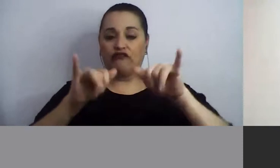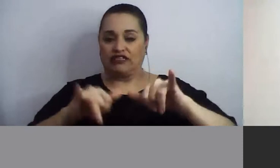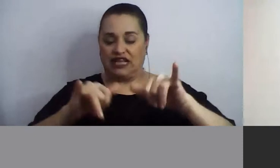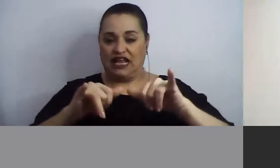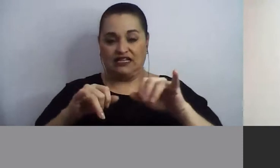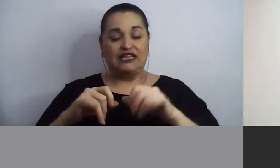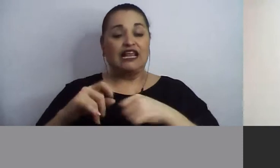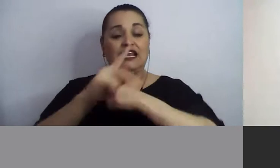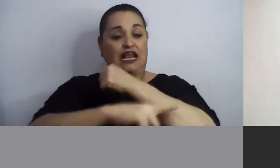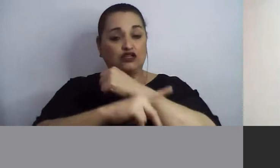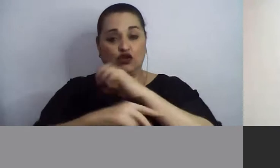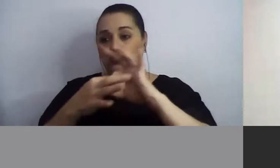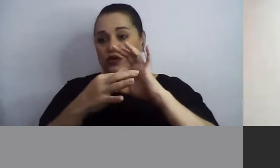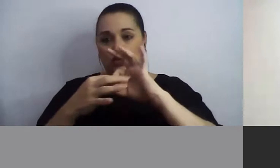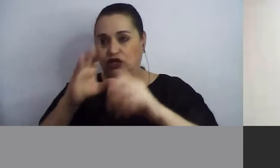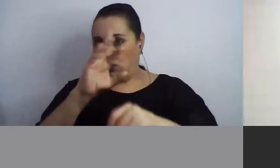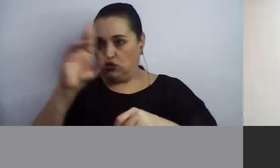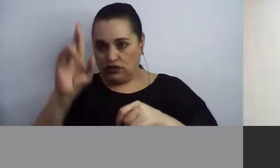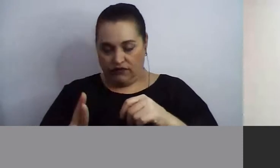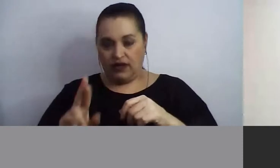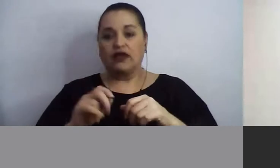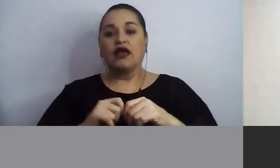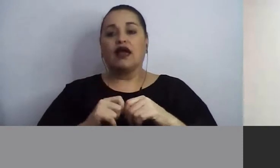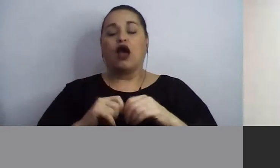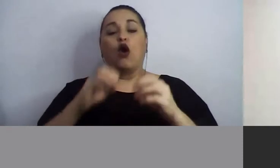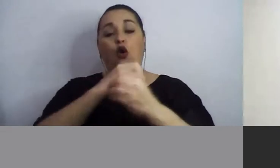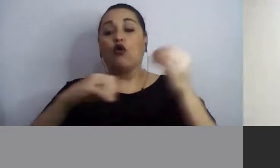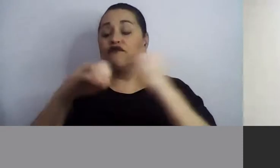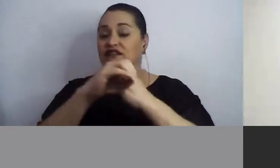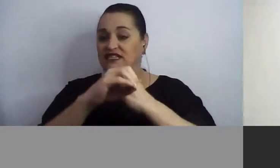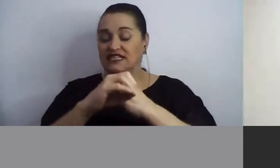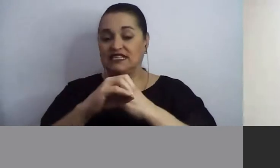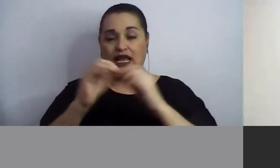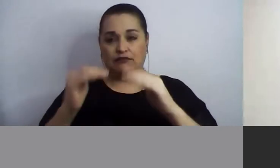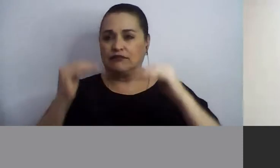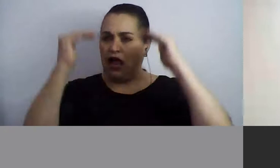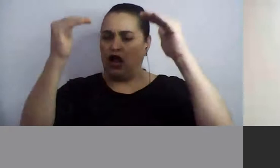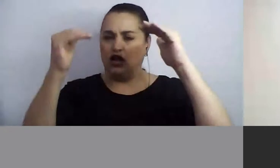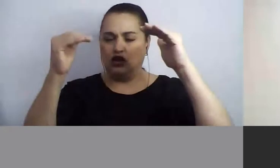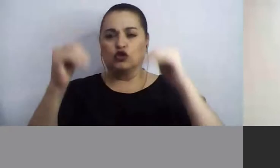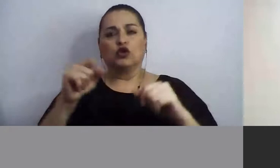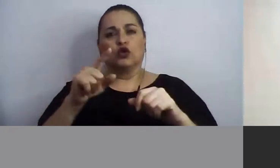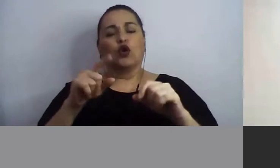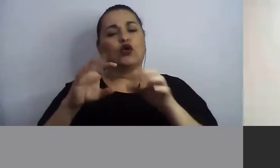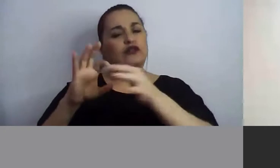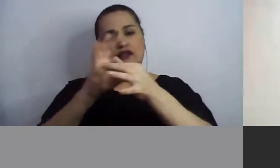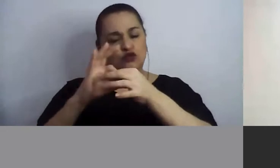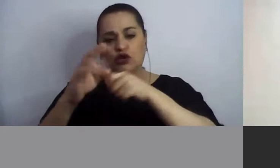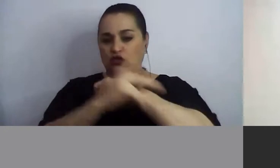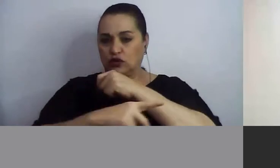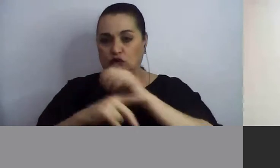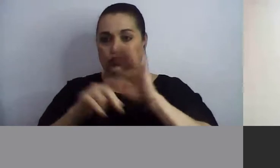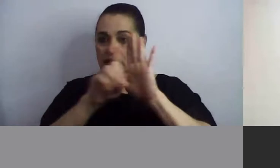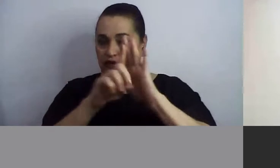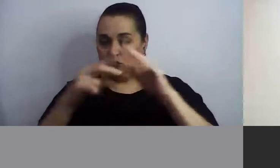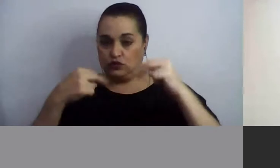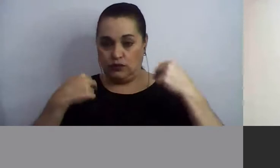Unidas en Costa Rica, la Oficina del Acto Comisionado de Naciones Unidas para los Derechos Humanos,